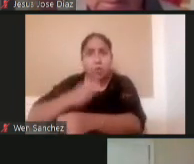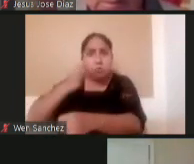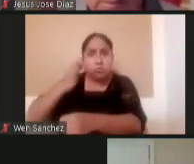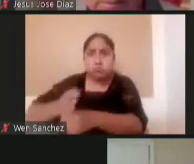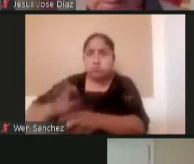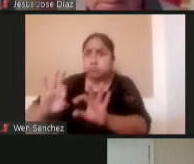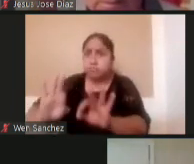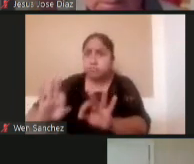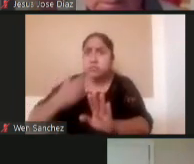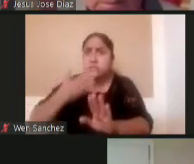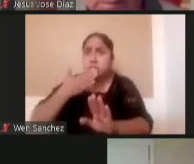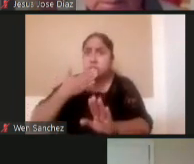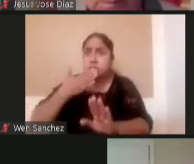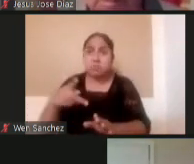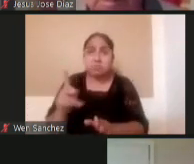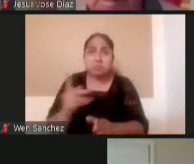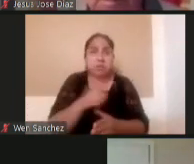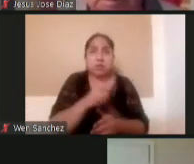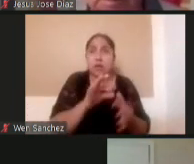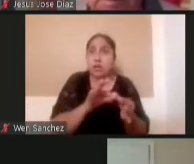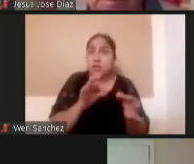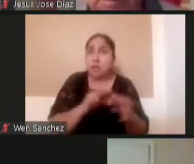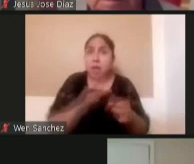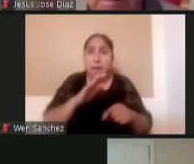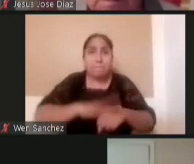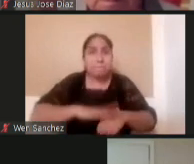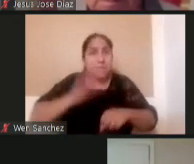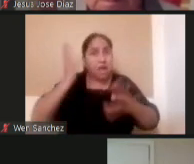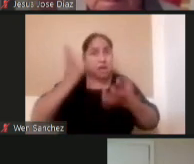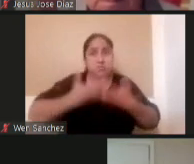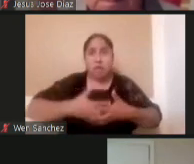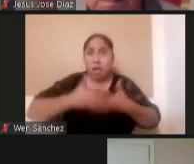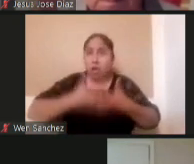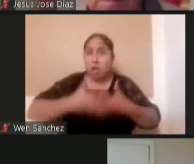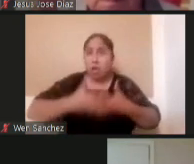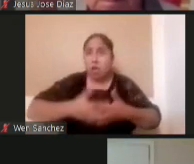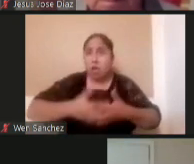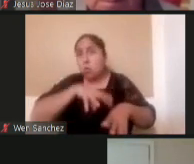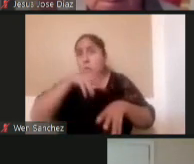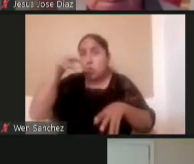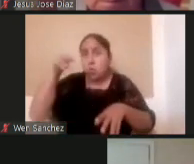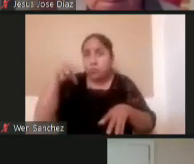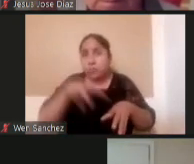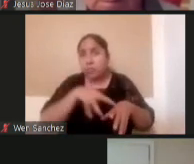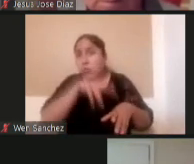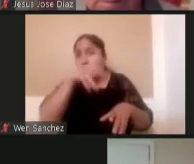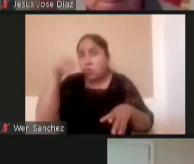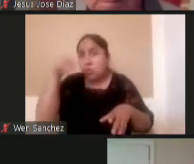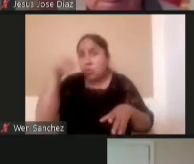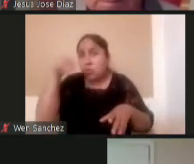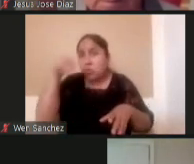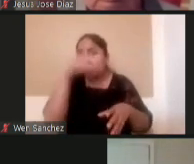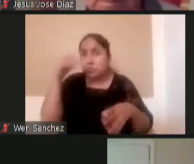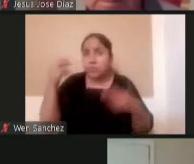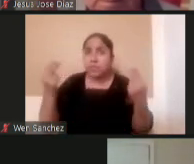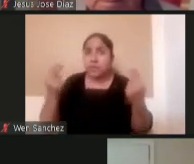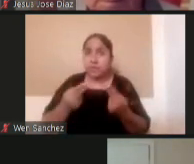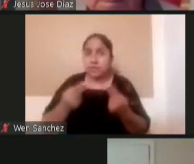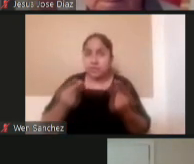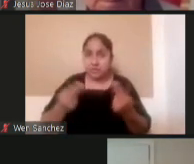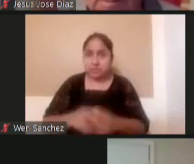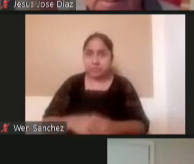eran necesarios más pozos de agua, especialmente en el área de Tres Cantos y para los desarrollos nuevos. En el